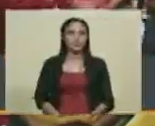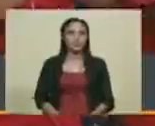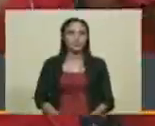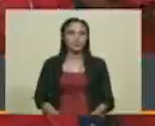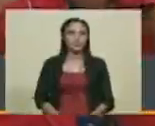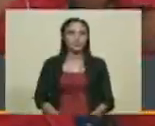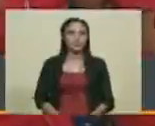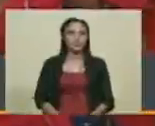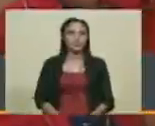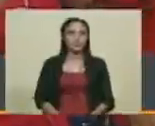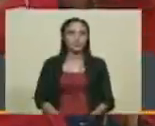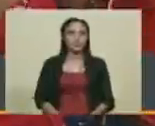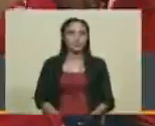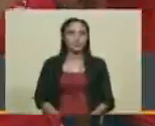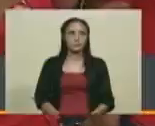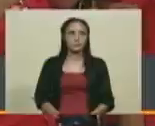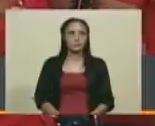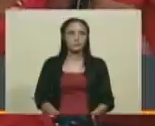Correcto.